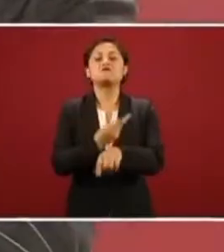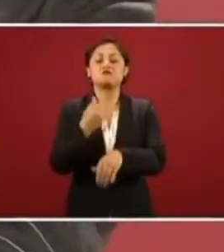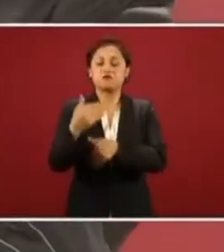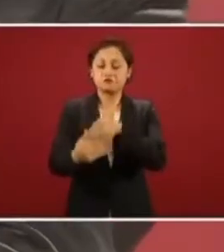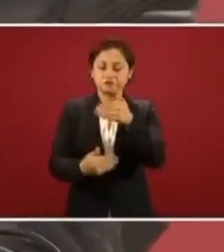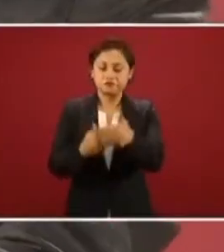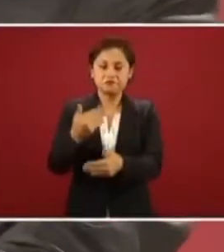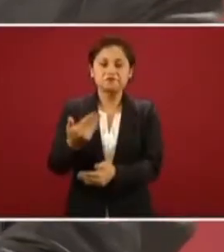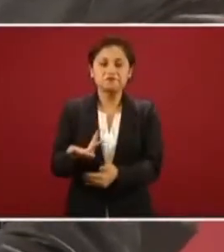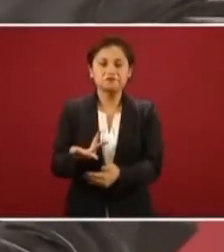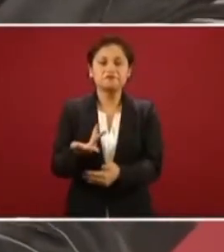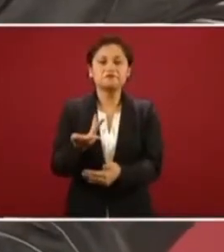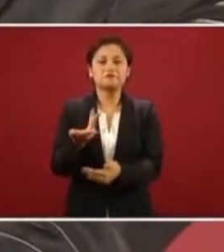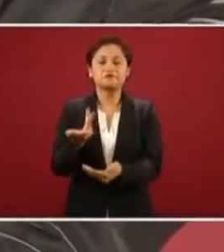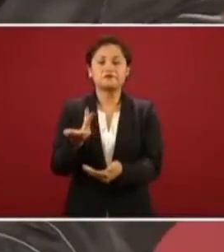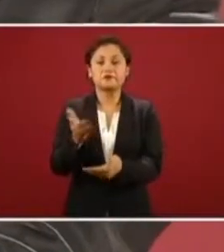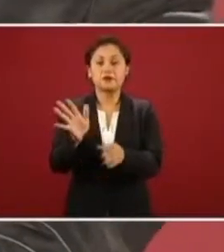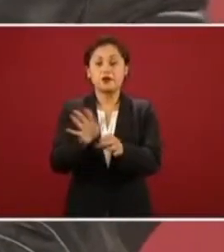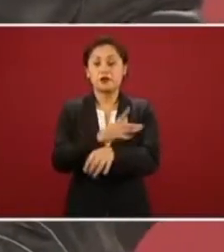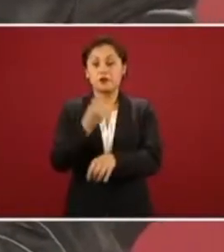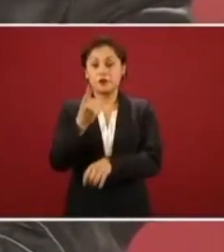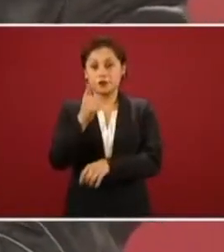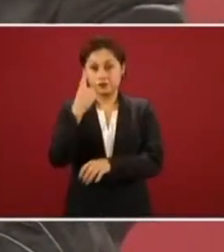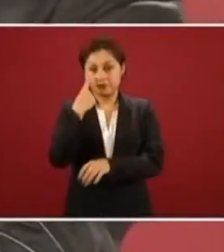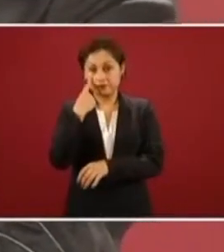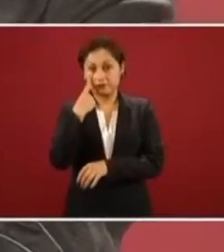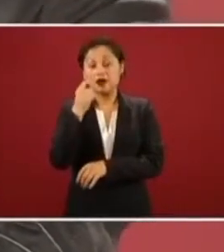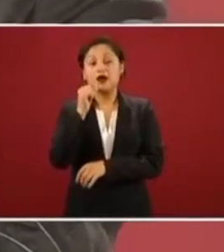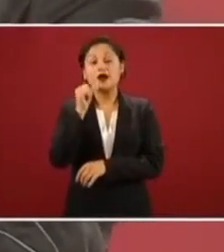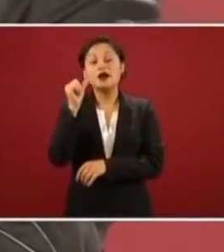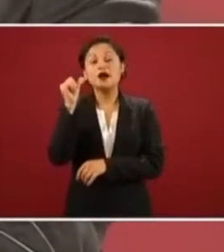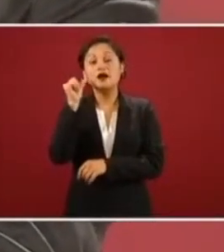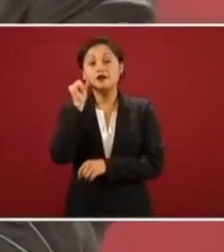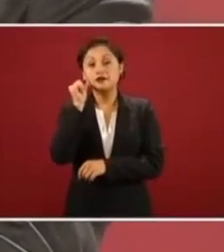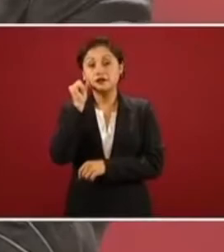porque ayer mismo uno